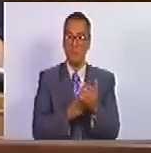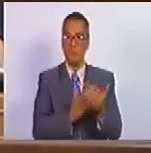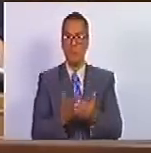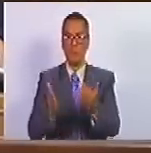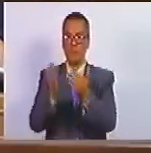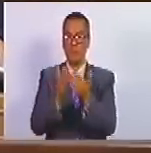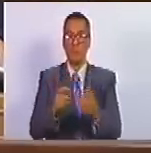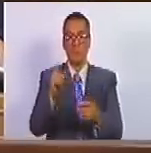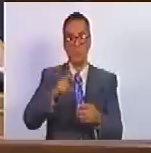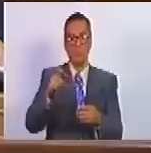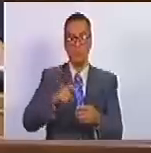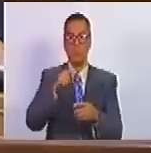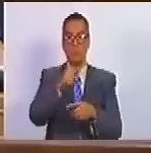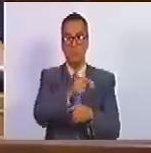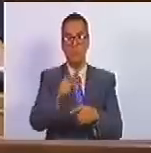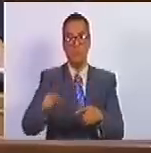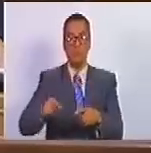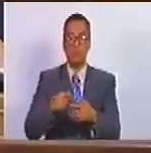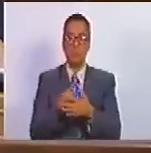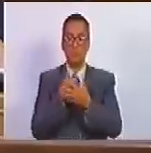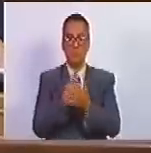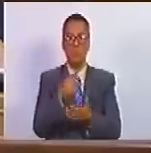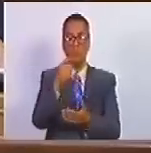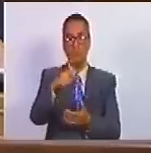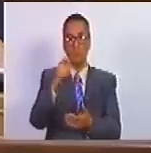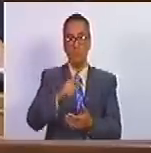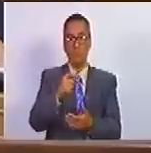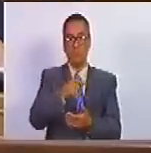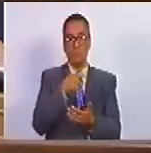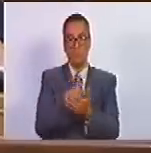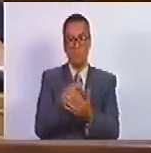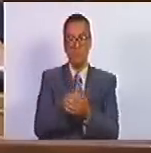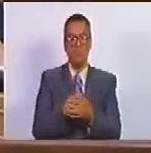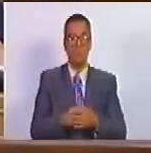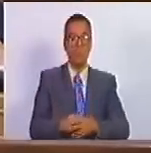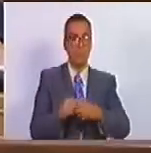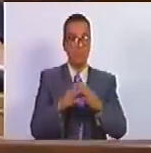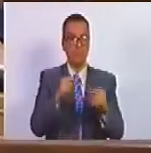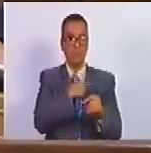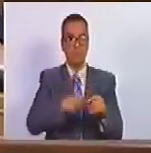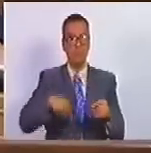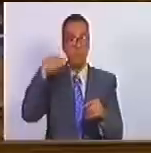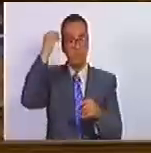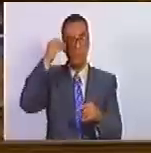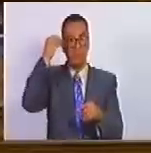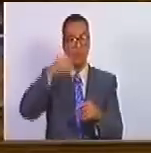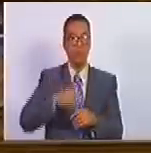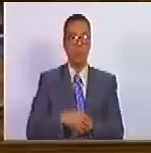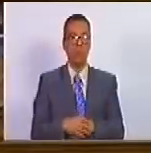servicio requerido por la persona contribuyente. Es todo, ciudadano presidente. En consideración,